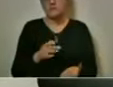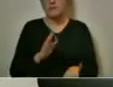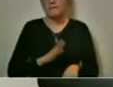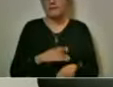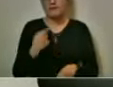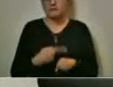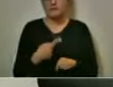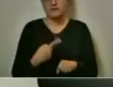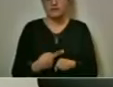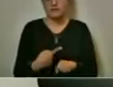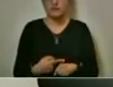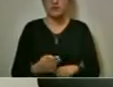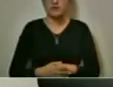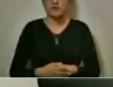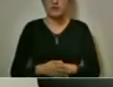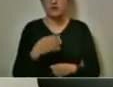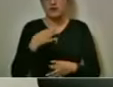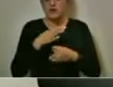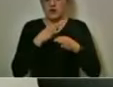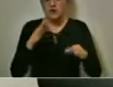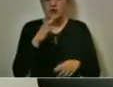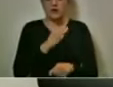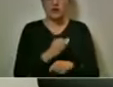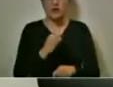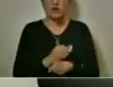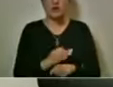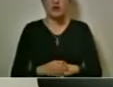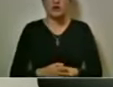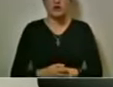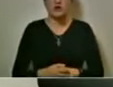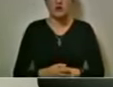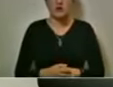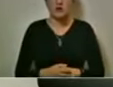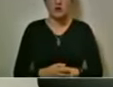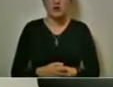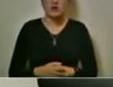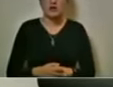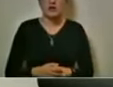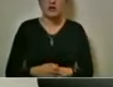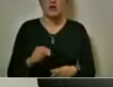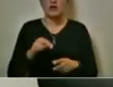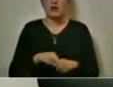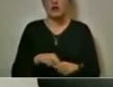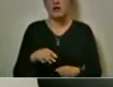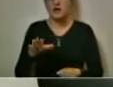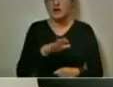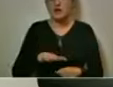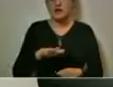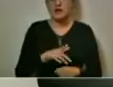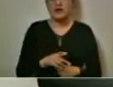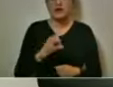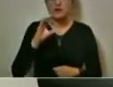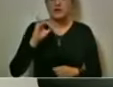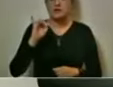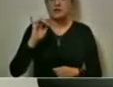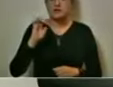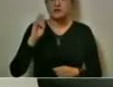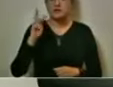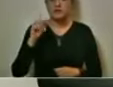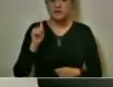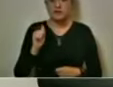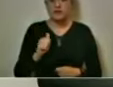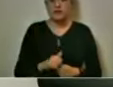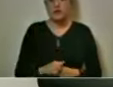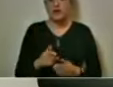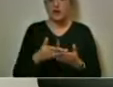COVID. Informar que al momento en las instalaciones del denominado CIEPA tenemos